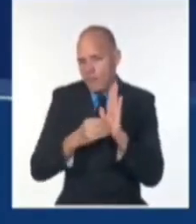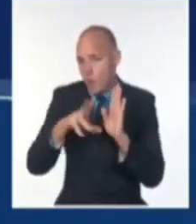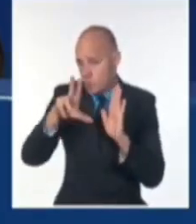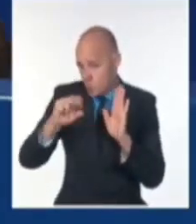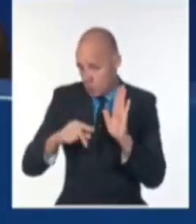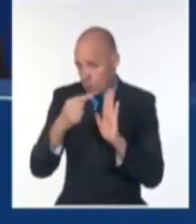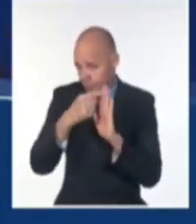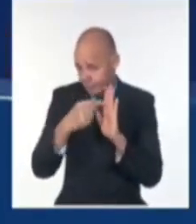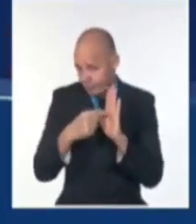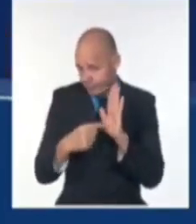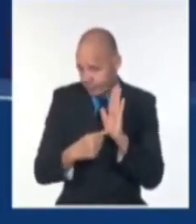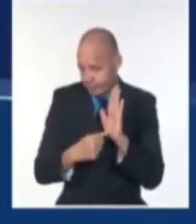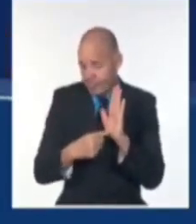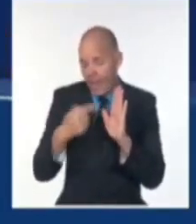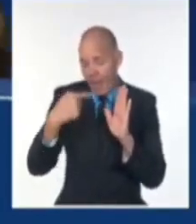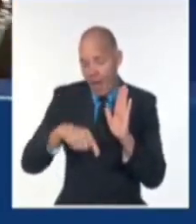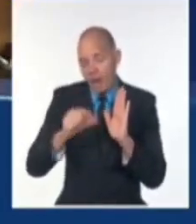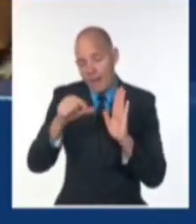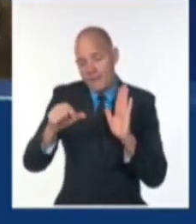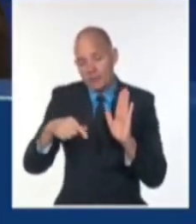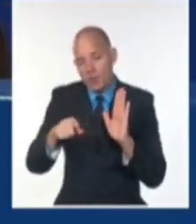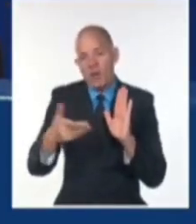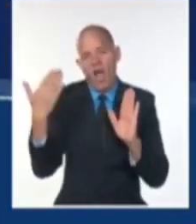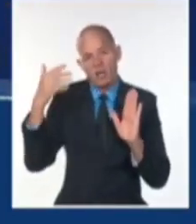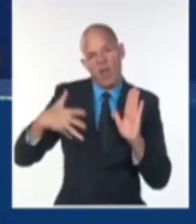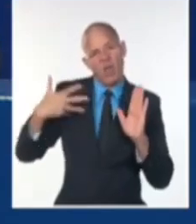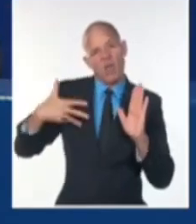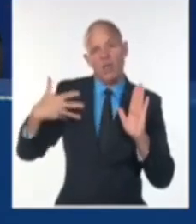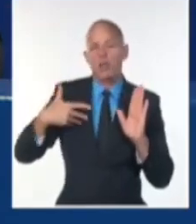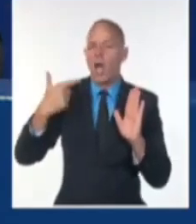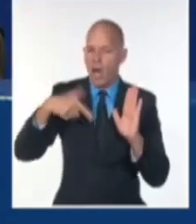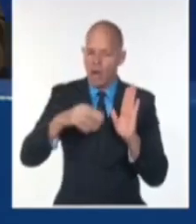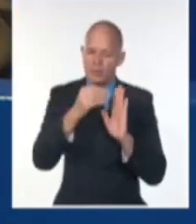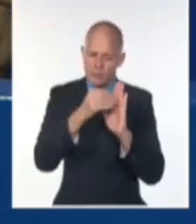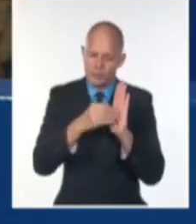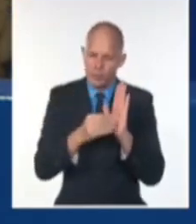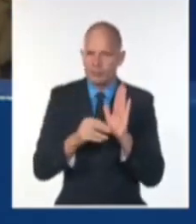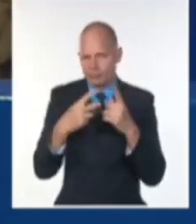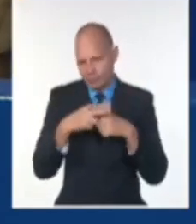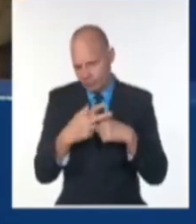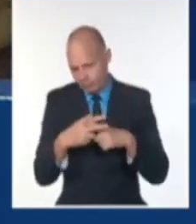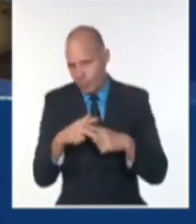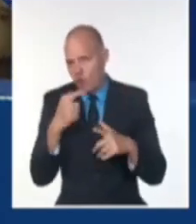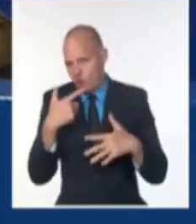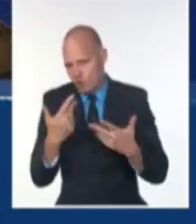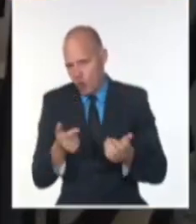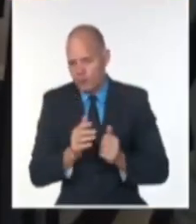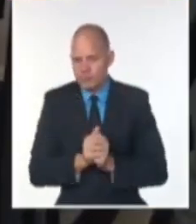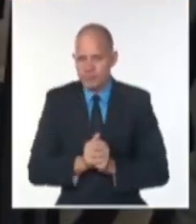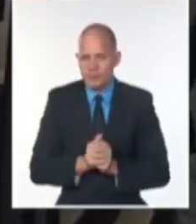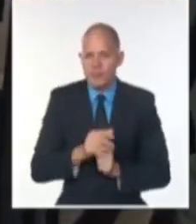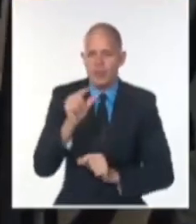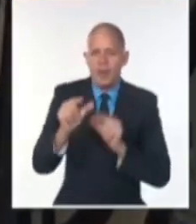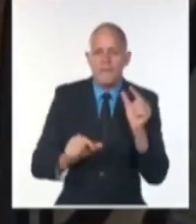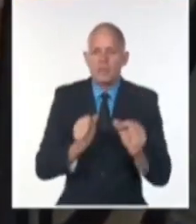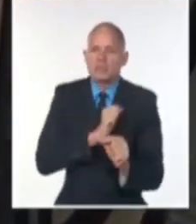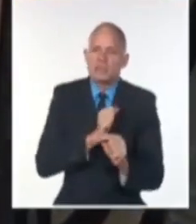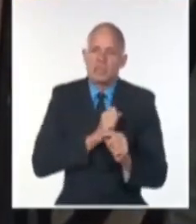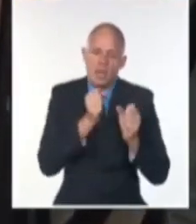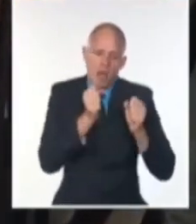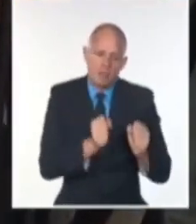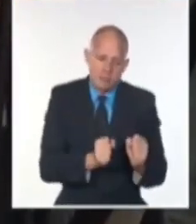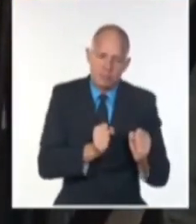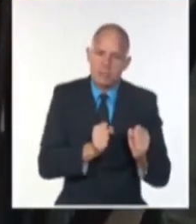migratorias que dan respuesta a los retos que imponen determinar la residencia de los cubanos en Cuba y en el